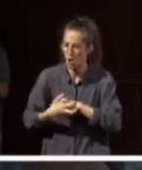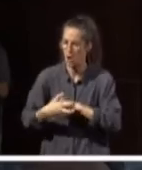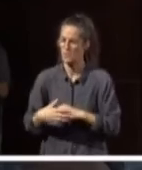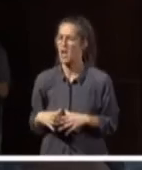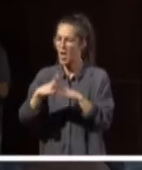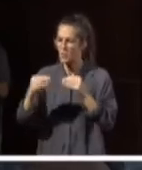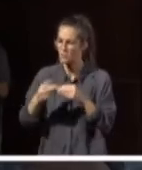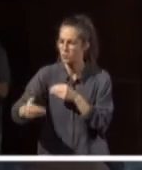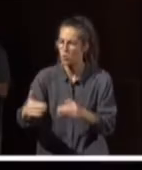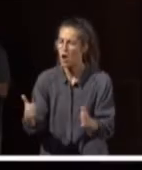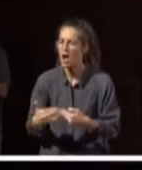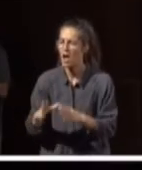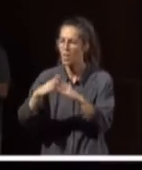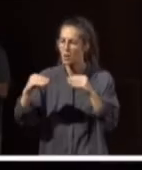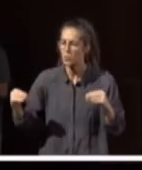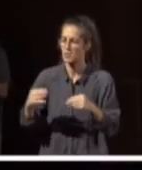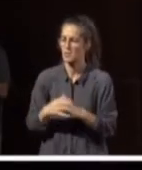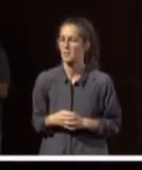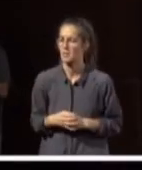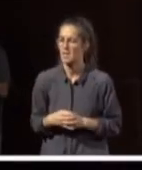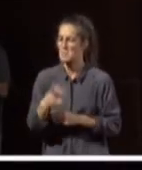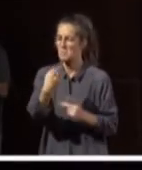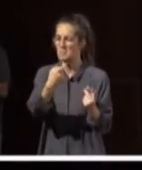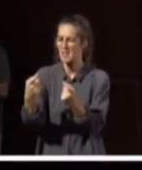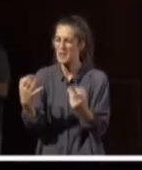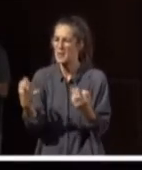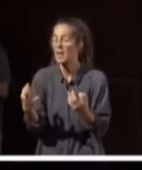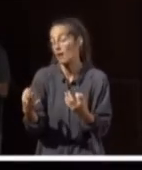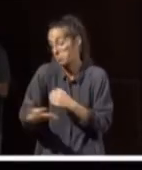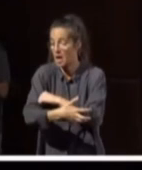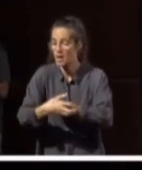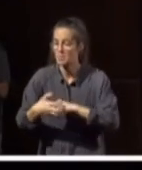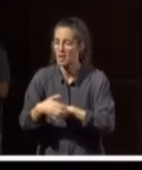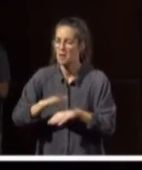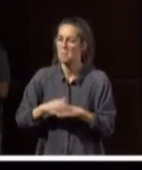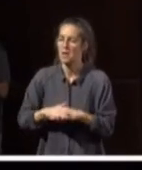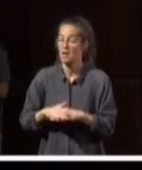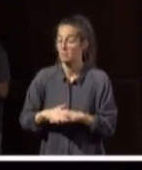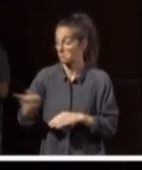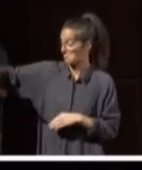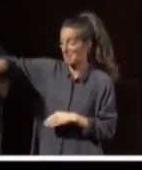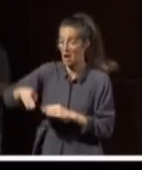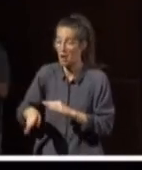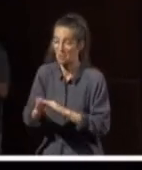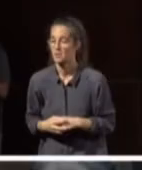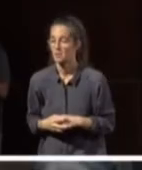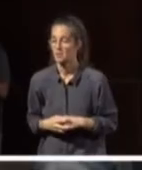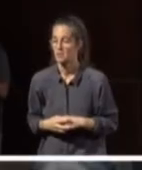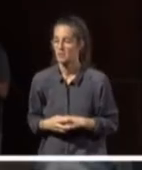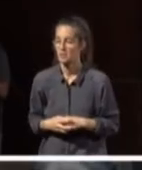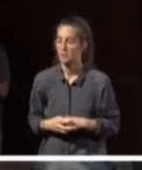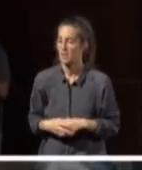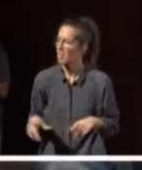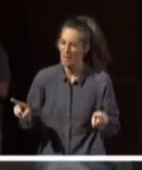futuro una andalucía que necesitaba la precariedad para poder seguir avanzando los de arriba da igual